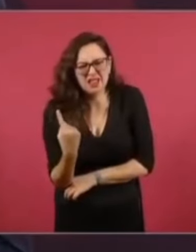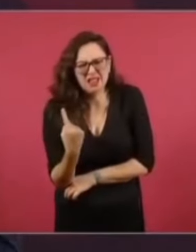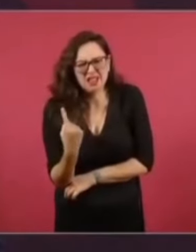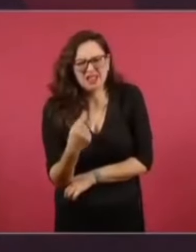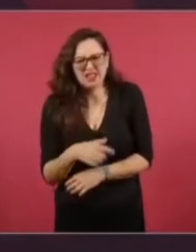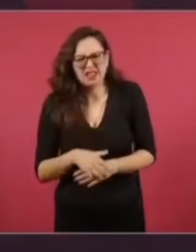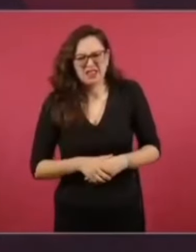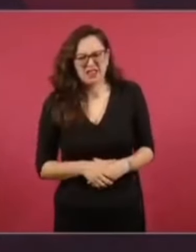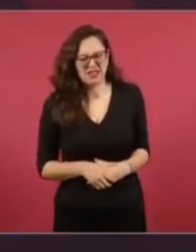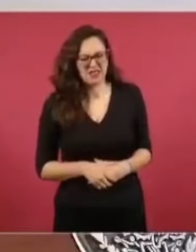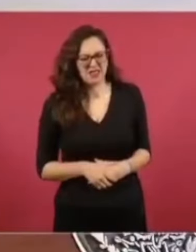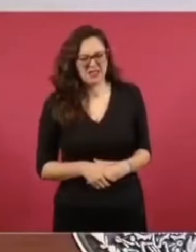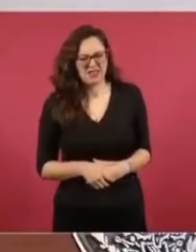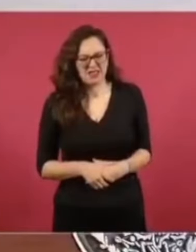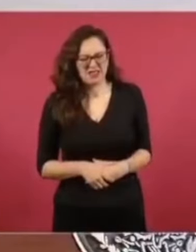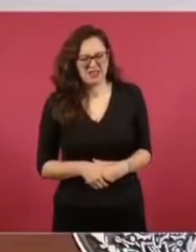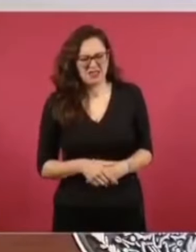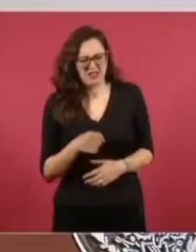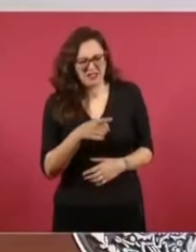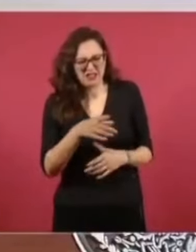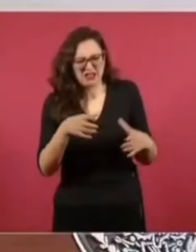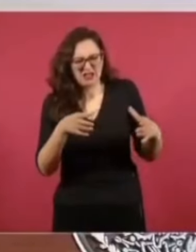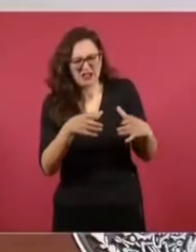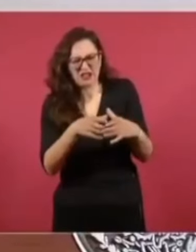para darle validez